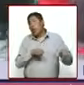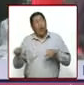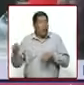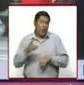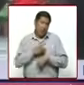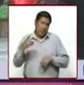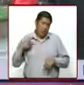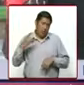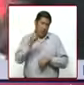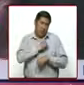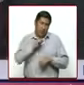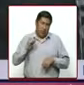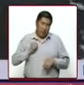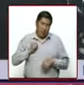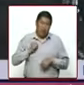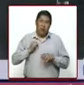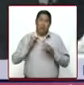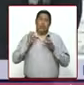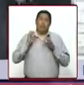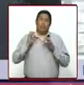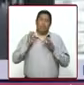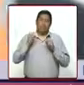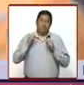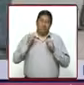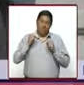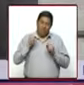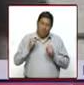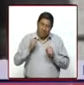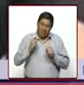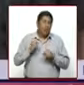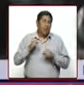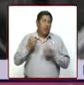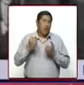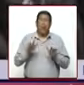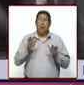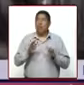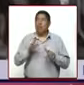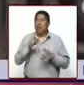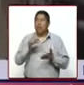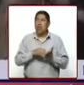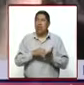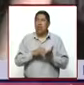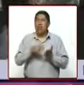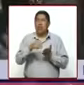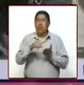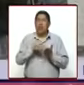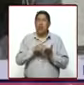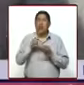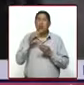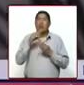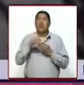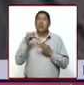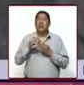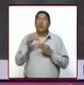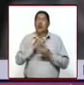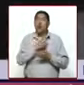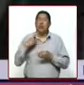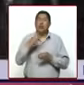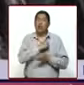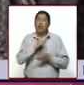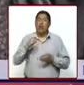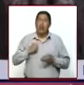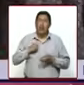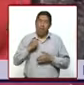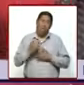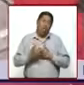parlamentarios? Y eso es un poco el presidente, vimos su impotencia, porque hay más de 1,000 millones de dólares que en el Parlamento